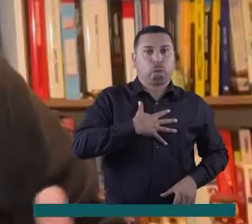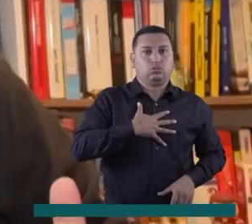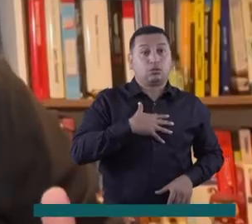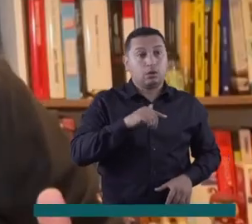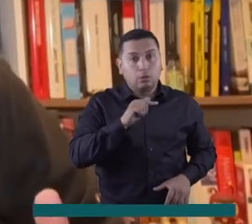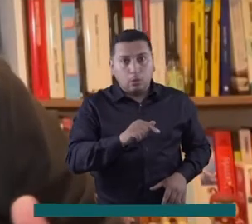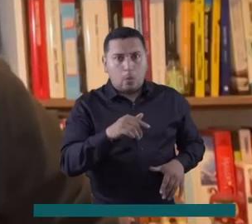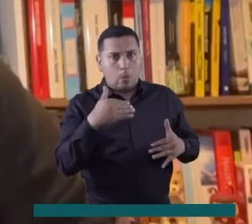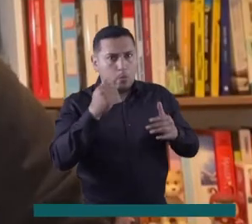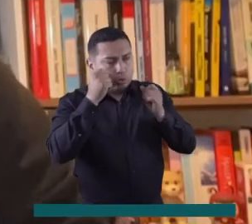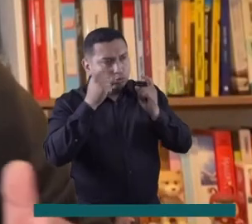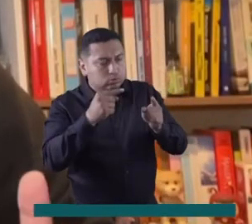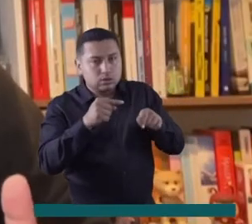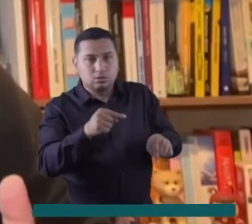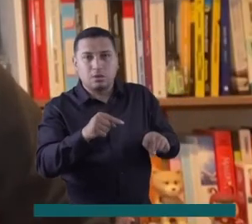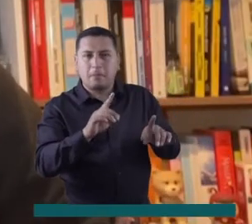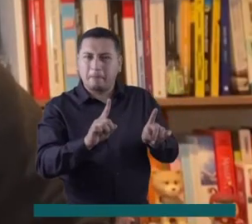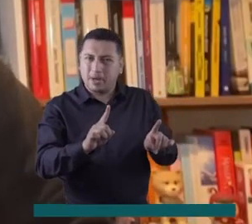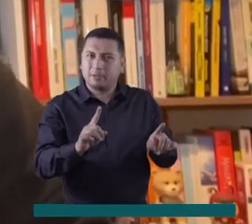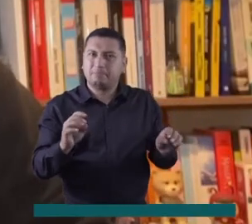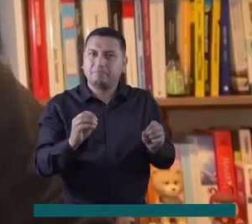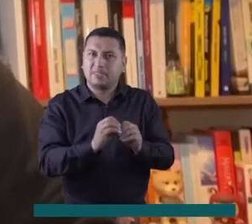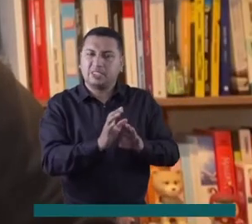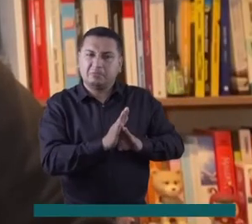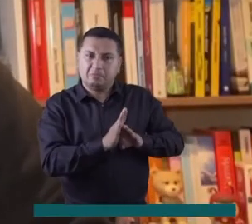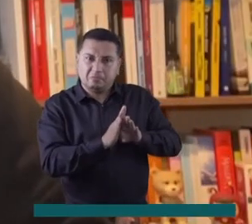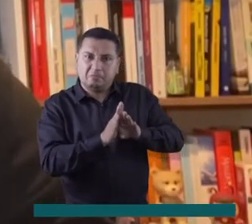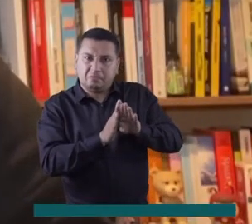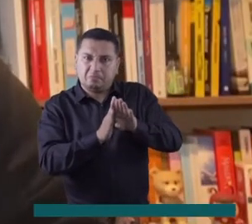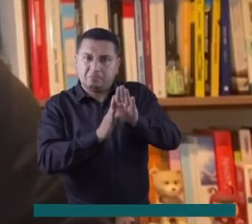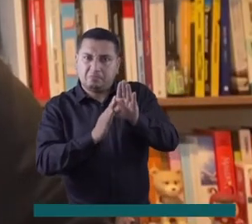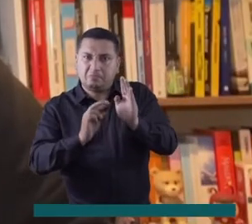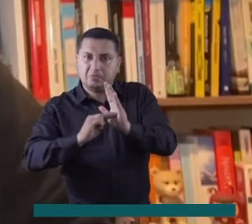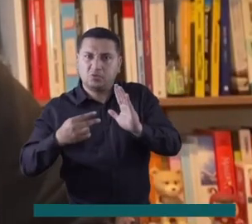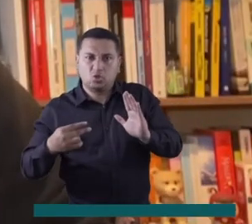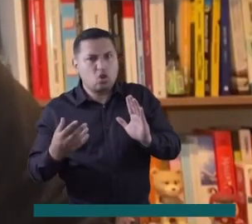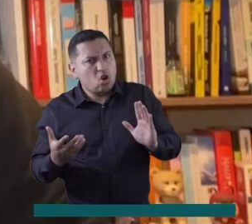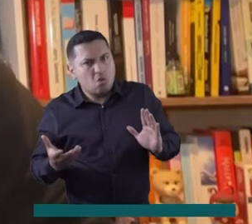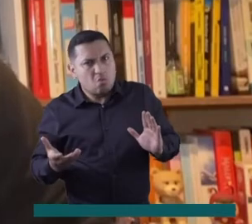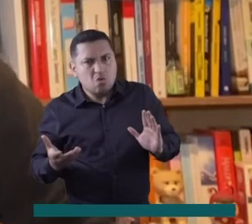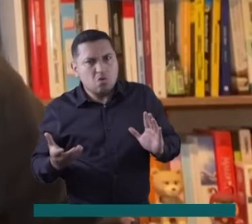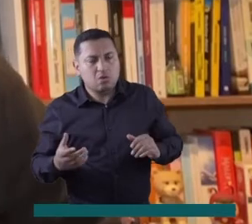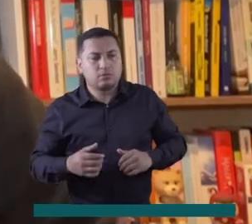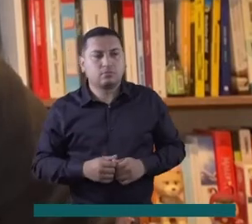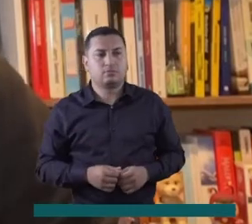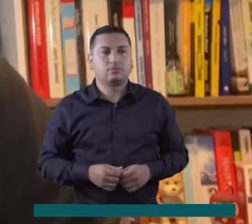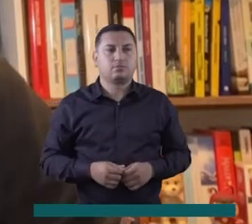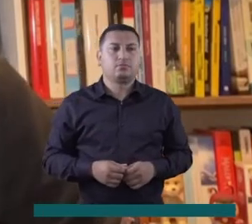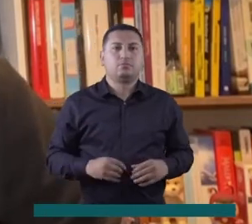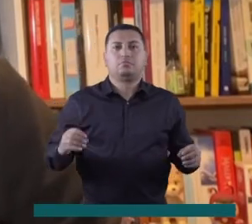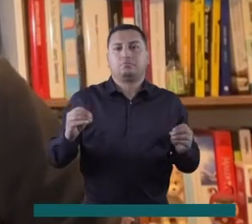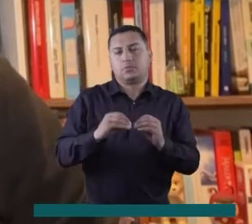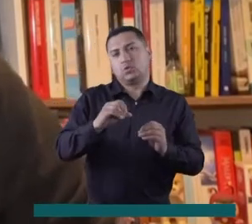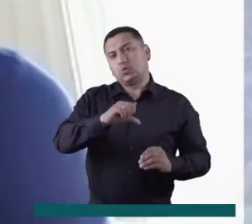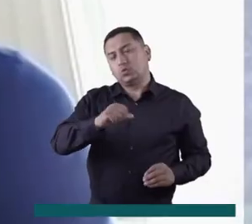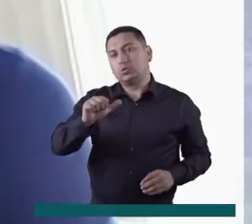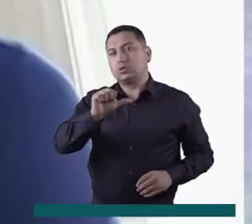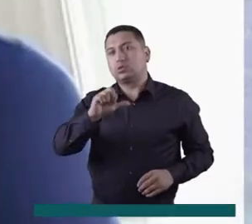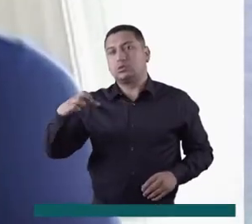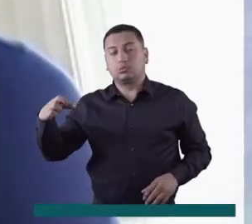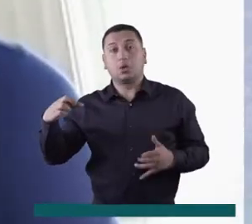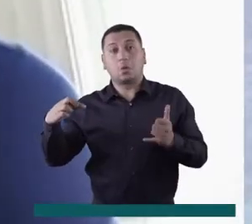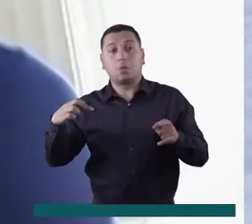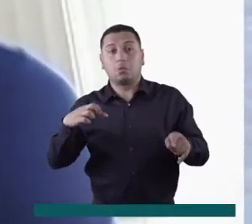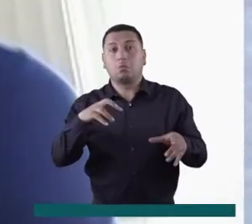día. Estas herramientas no dejan de sorprender, pero ¿hasta dónde esperan los expertos que avancen este tipo de tecnologías?